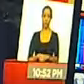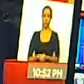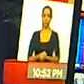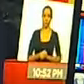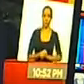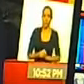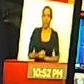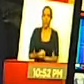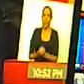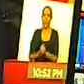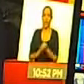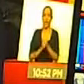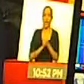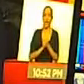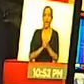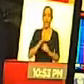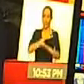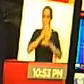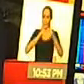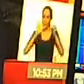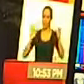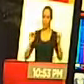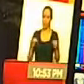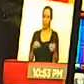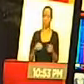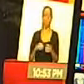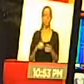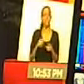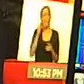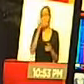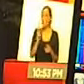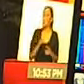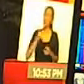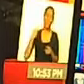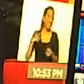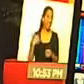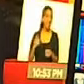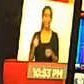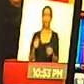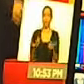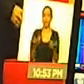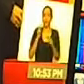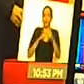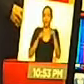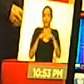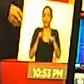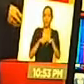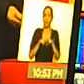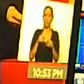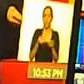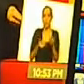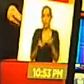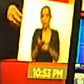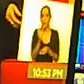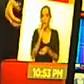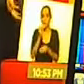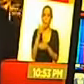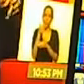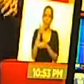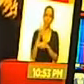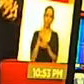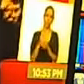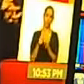del paraíso. Entonces estos carajos, coño, no tienen ni siquiera para armar su guión de que, bueno, vamos a darle, aunque sea una pistola